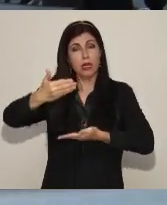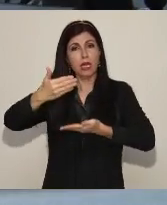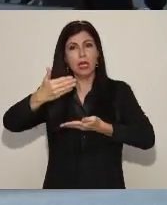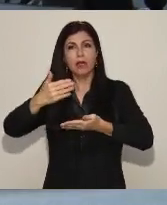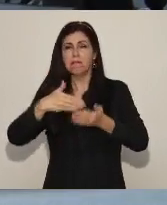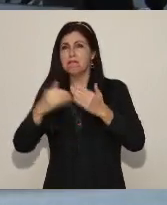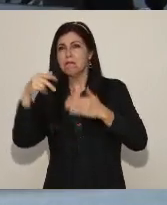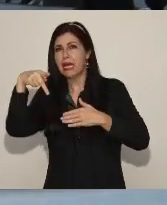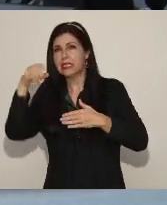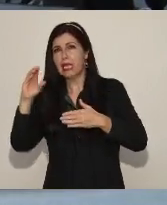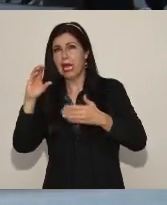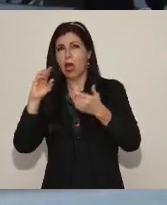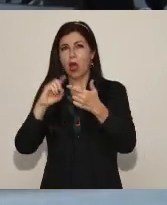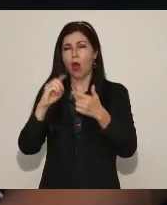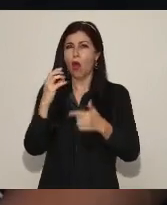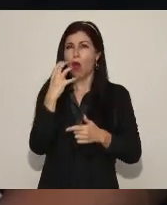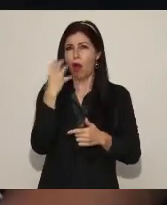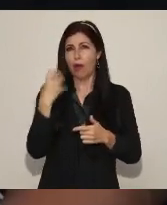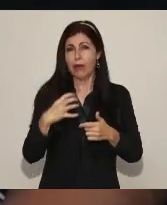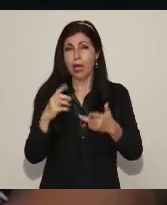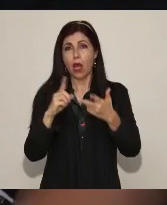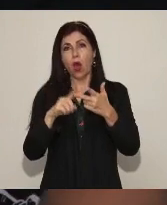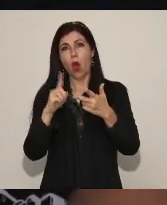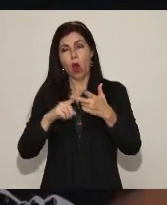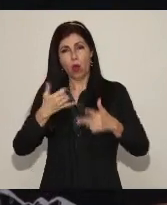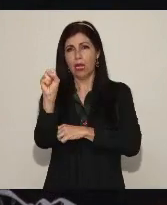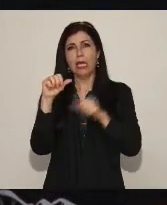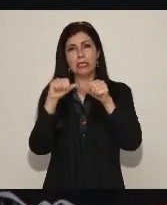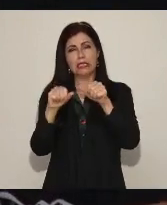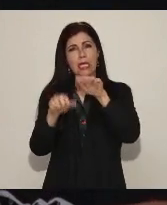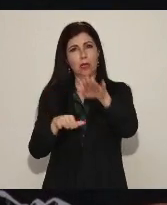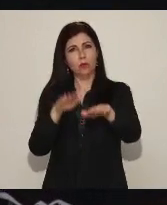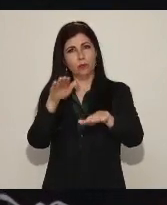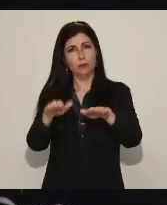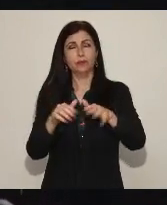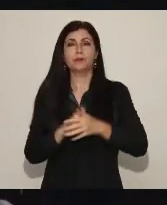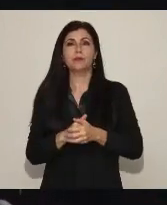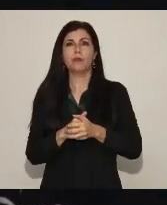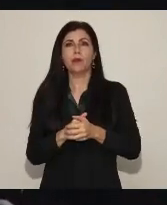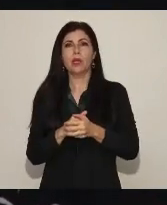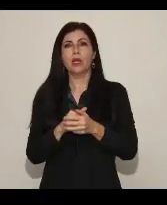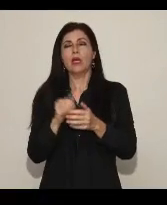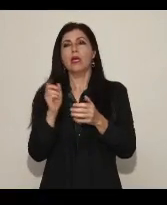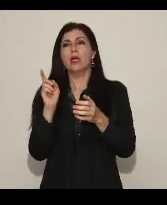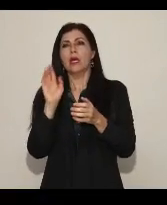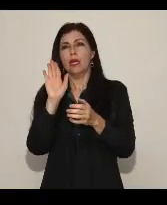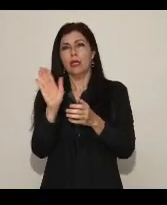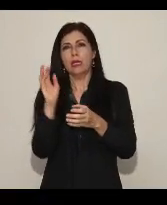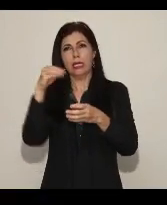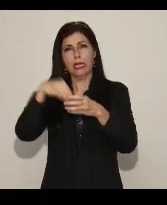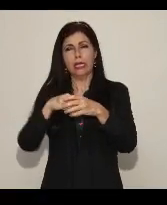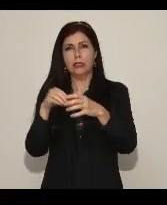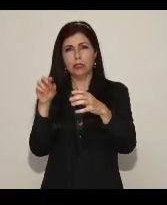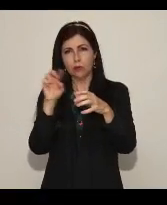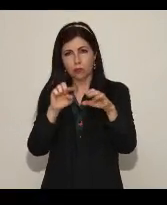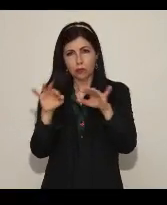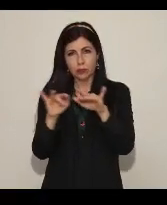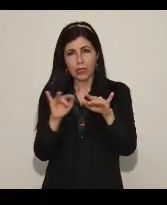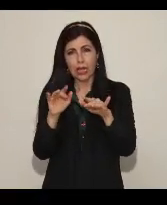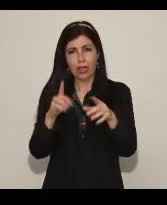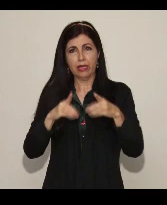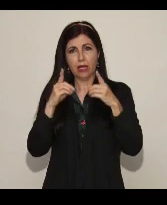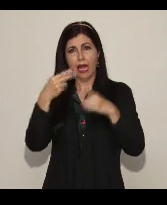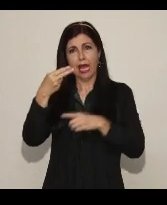portátil, ya sea PC o Mac, o en un dispositivo móvil, siga estos pasos. Ingrese a su navegador y digite